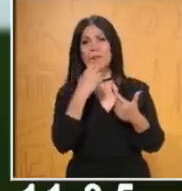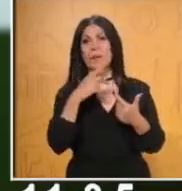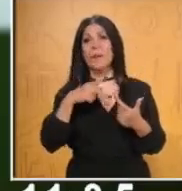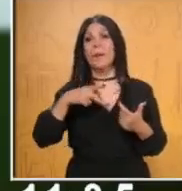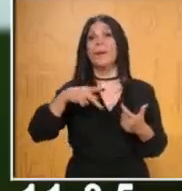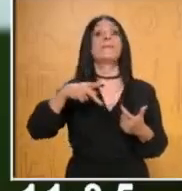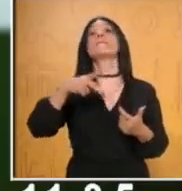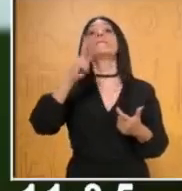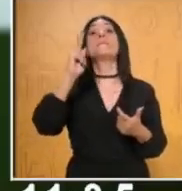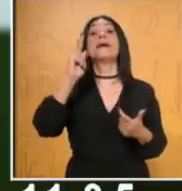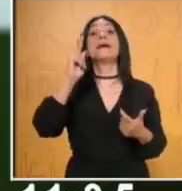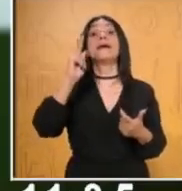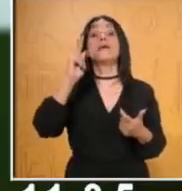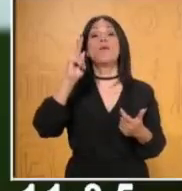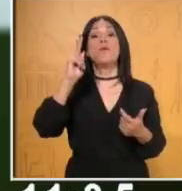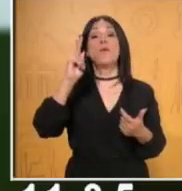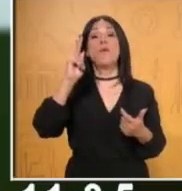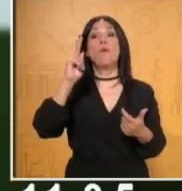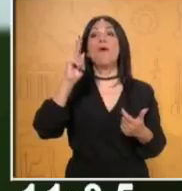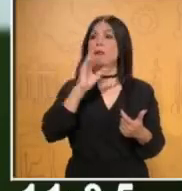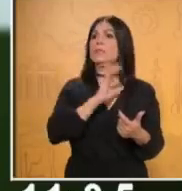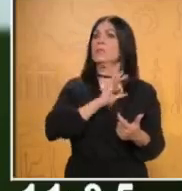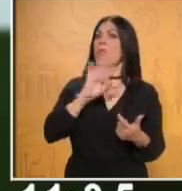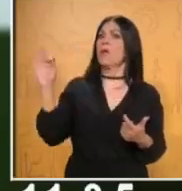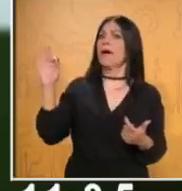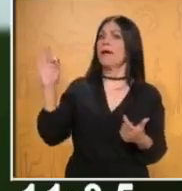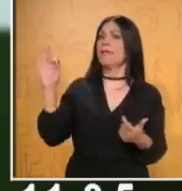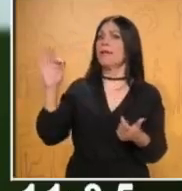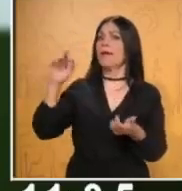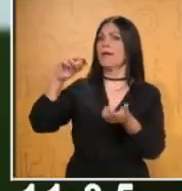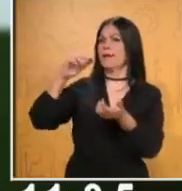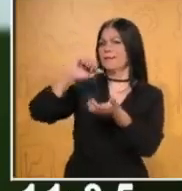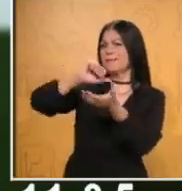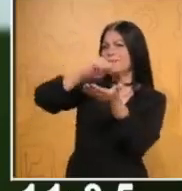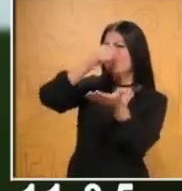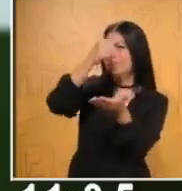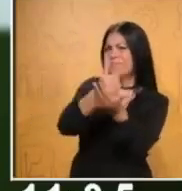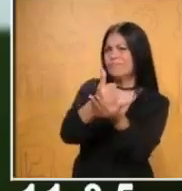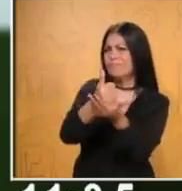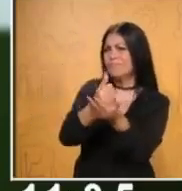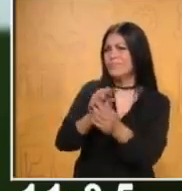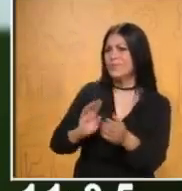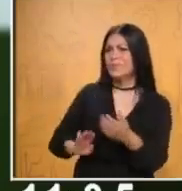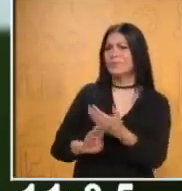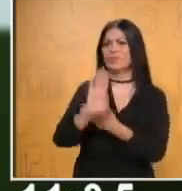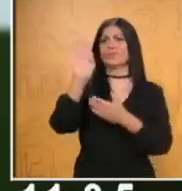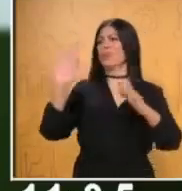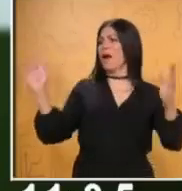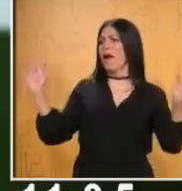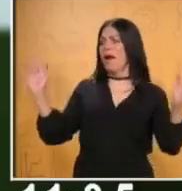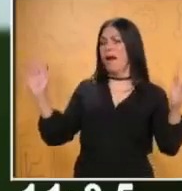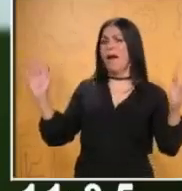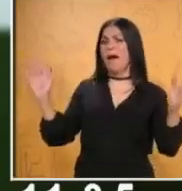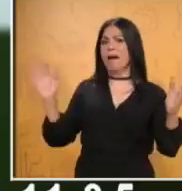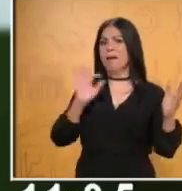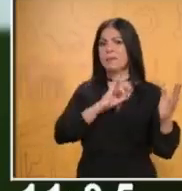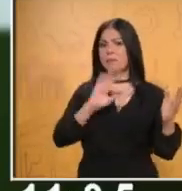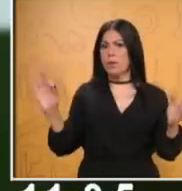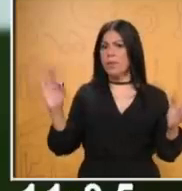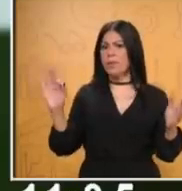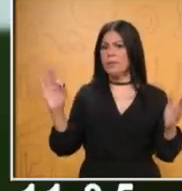estrafalario enano que le ofreció hilar la paja en oro a cambio de su collar. La hija del molinero le entregó la joya